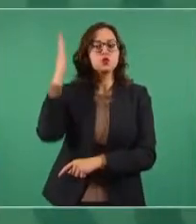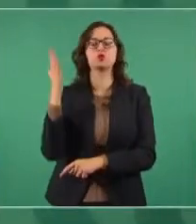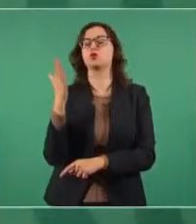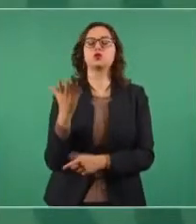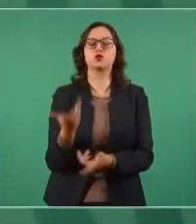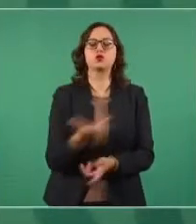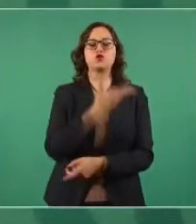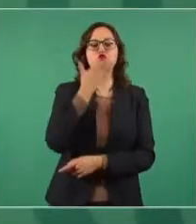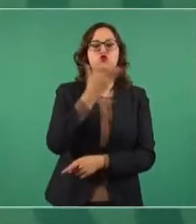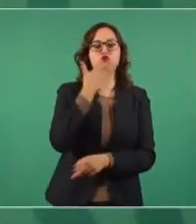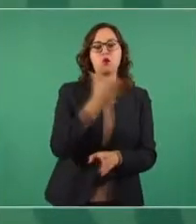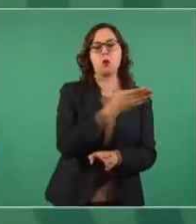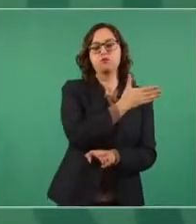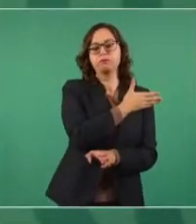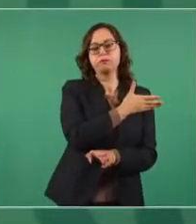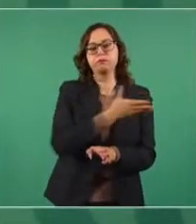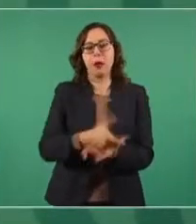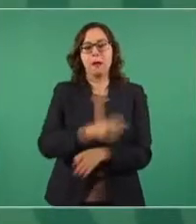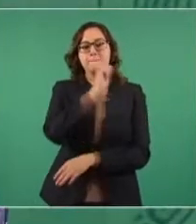en el 2000